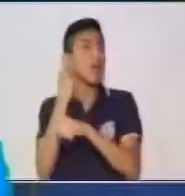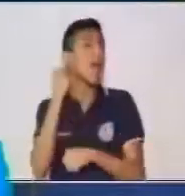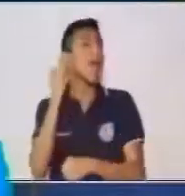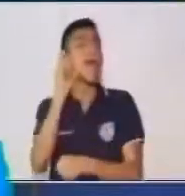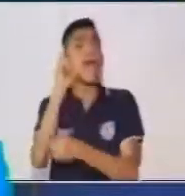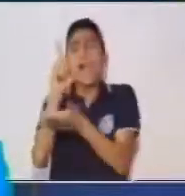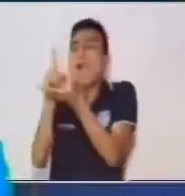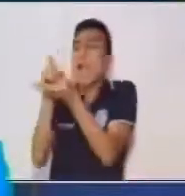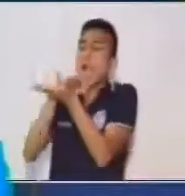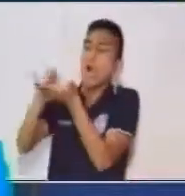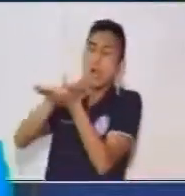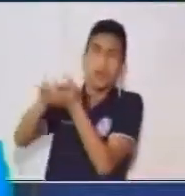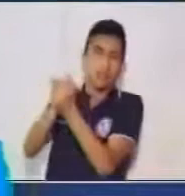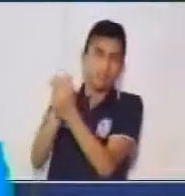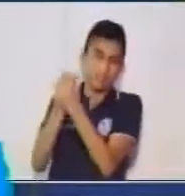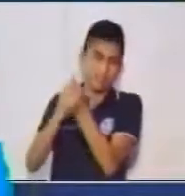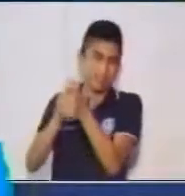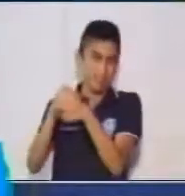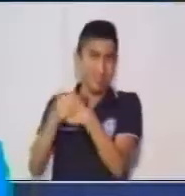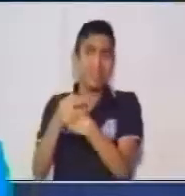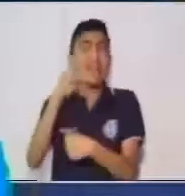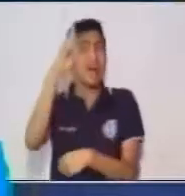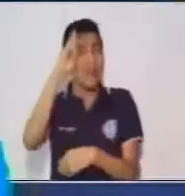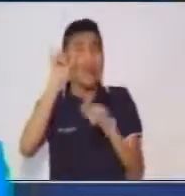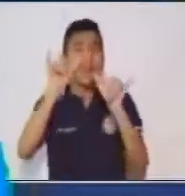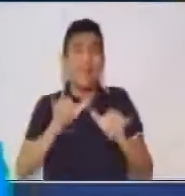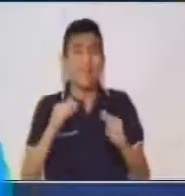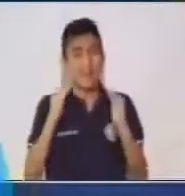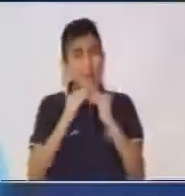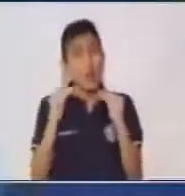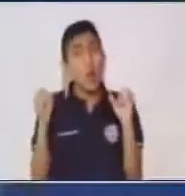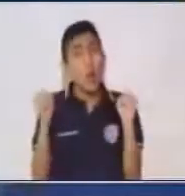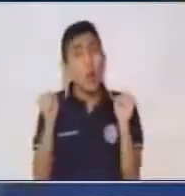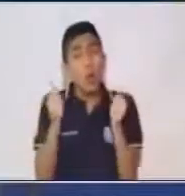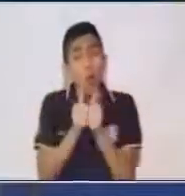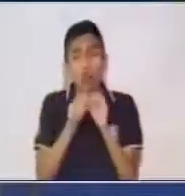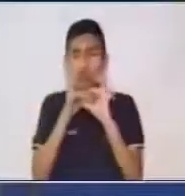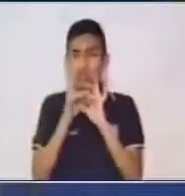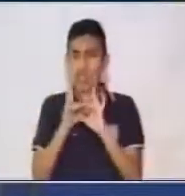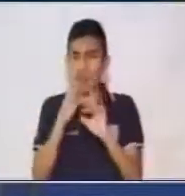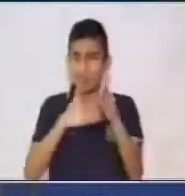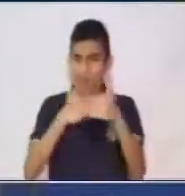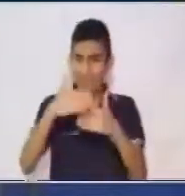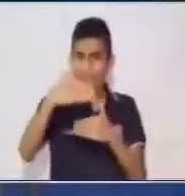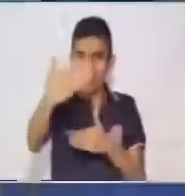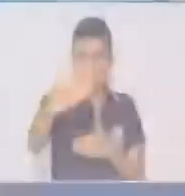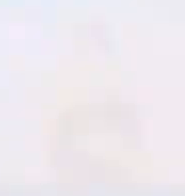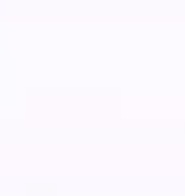antibacterial. Recuerden, quédate en casa. Juntos saldremos adelante.